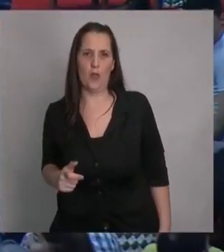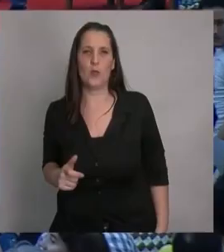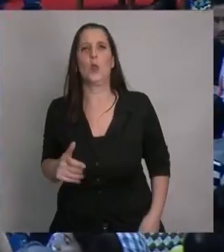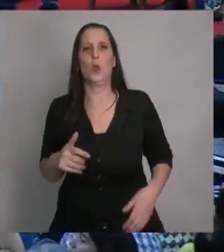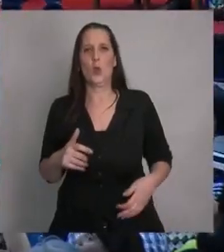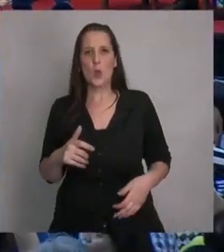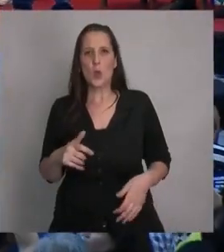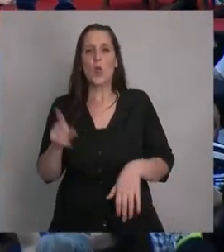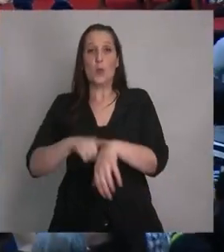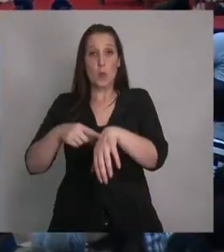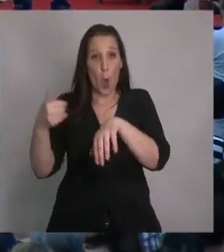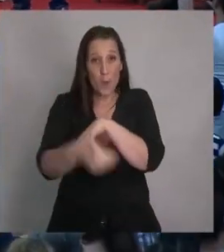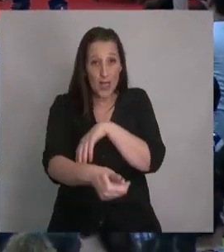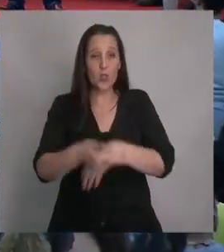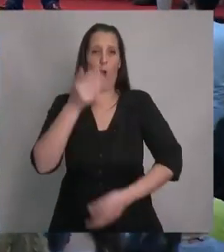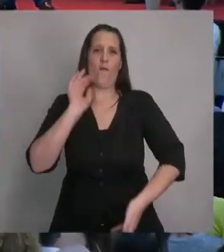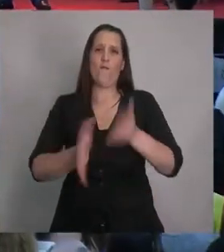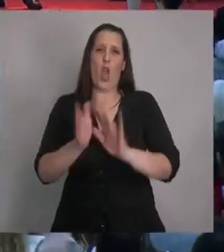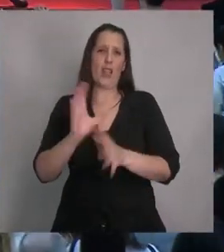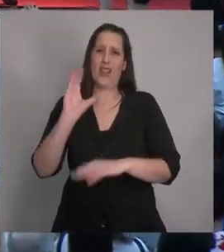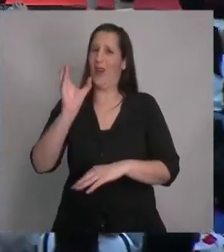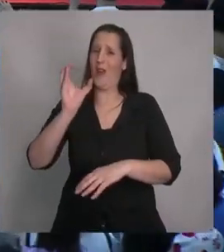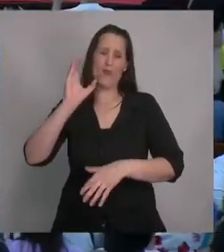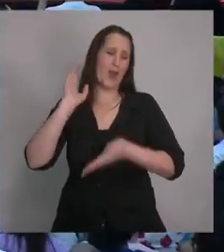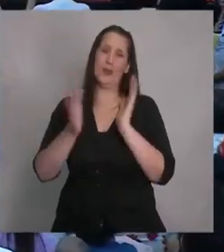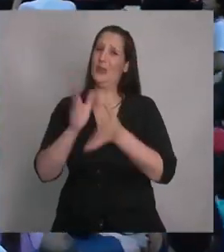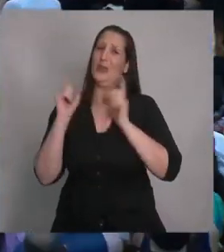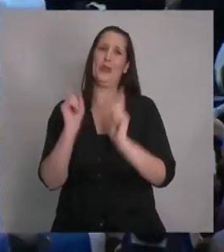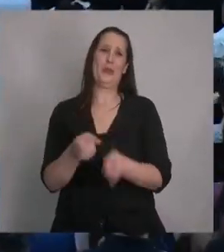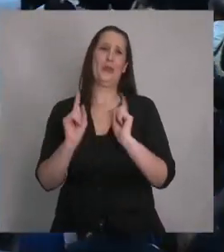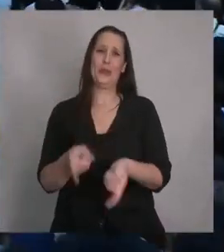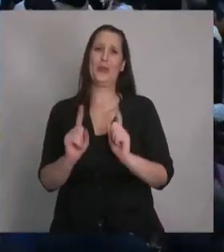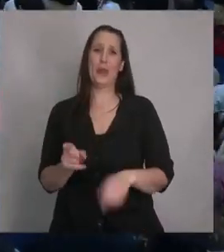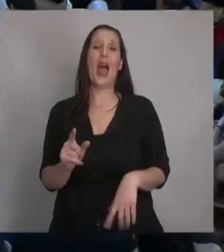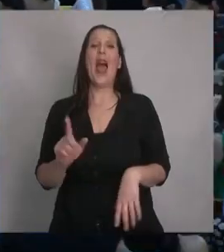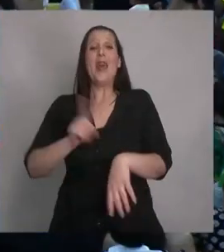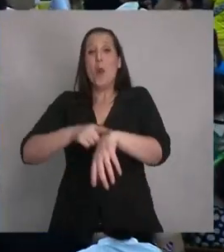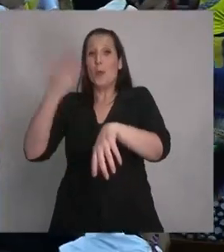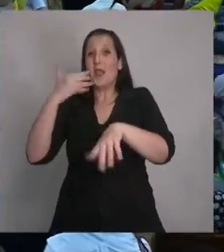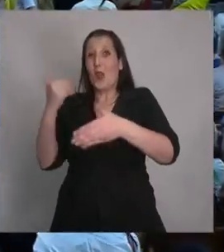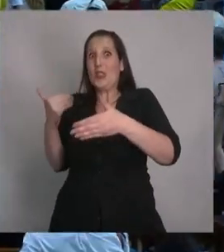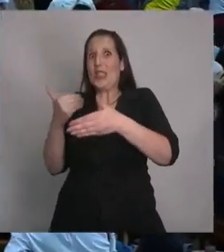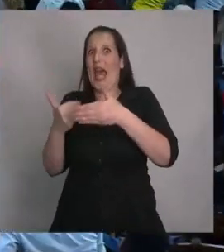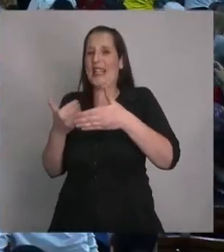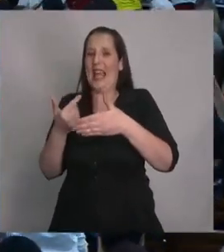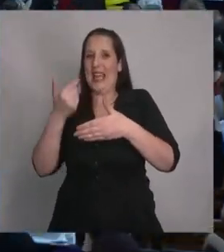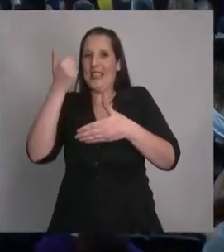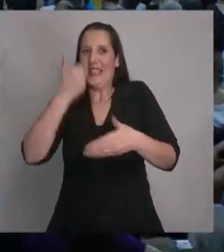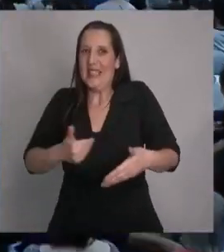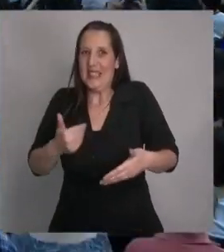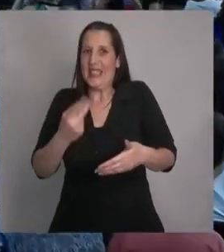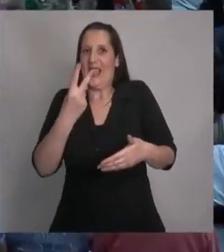violencia y desde entonces nunca se había acercado tanto como en este año